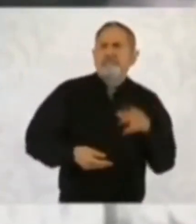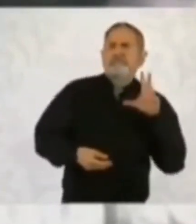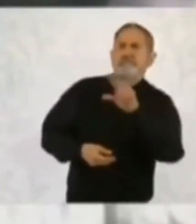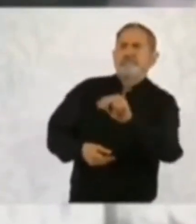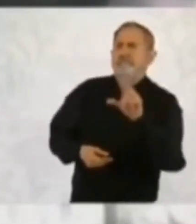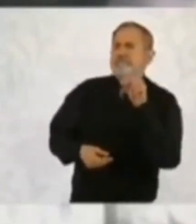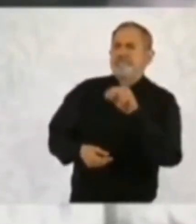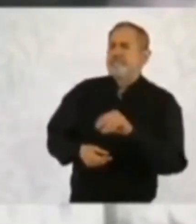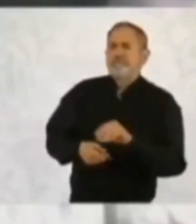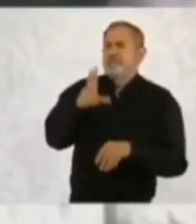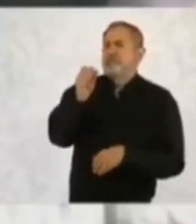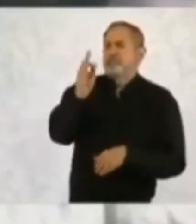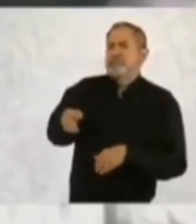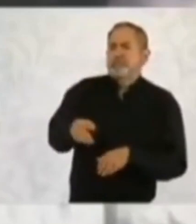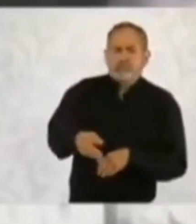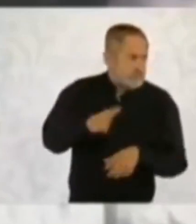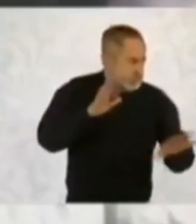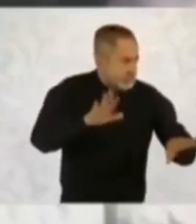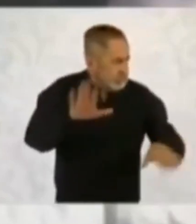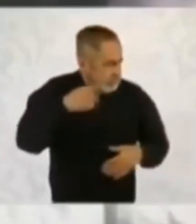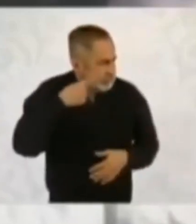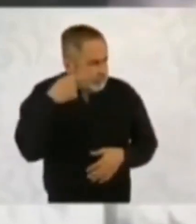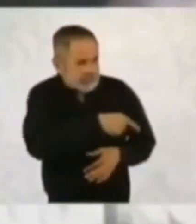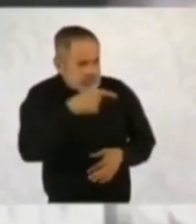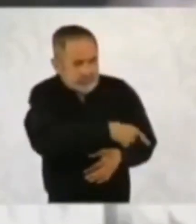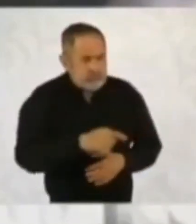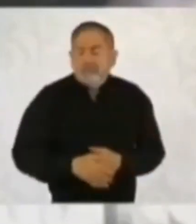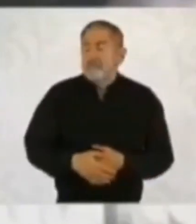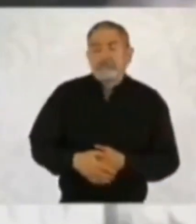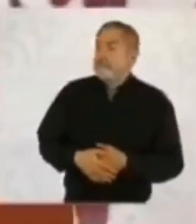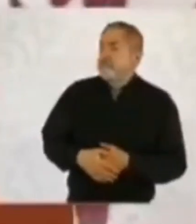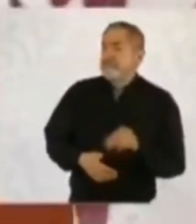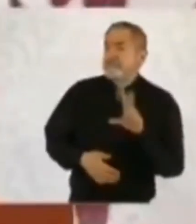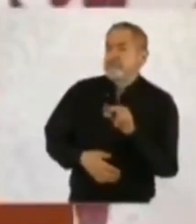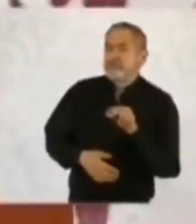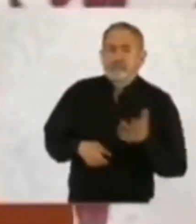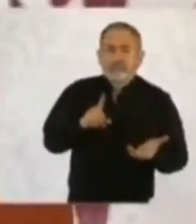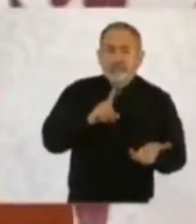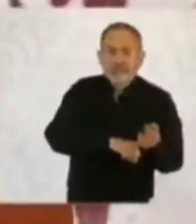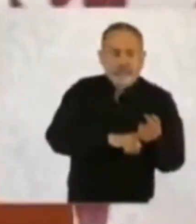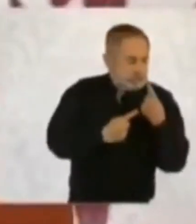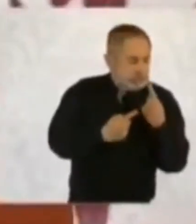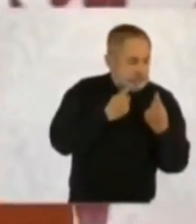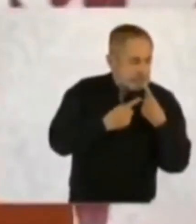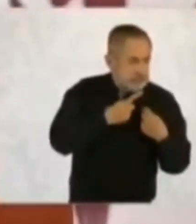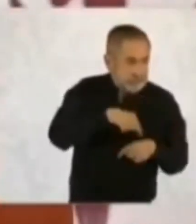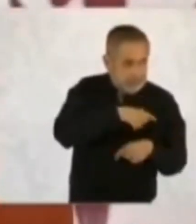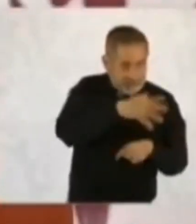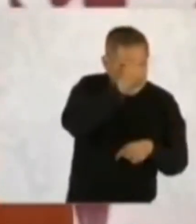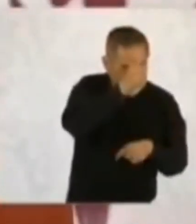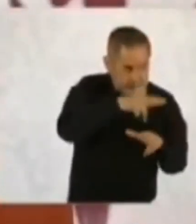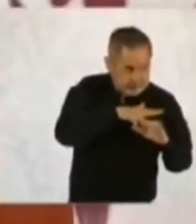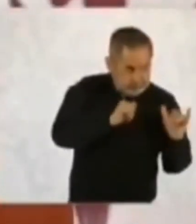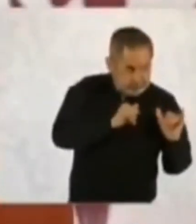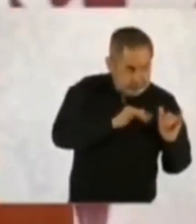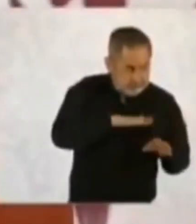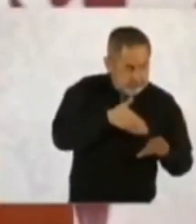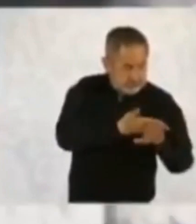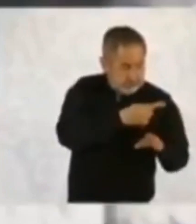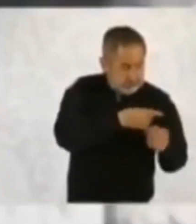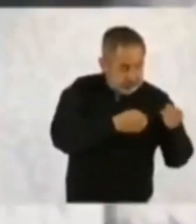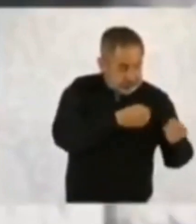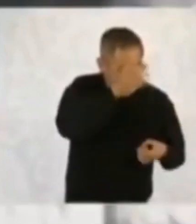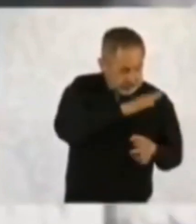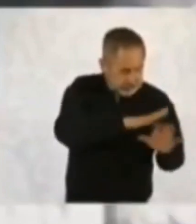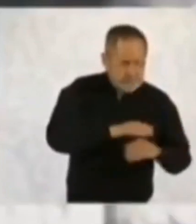Poder Judicial proceder, porque dictaron un acuerdo interno en el que dijeron que ningún